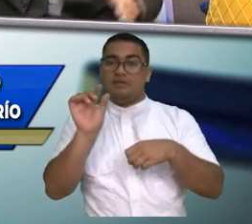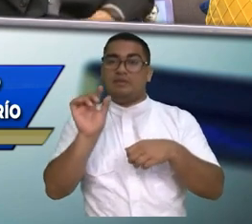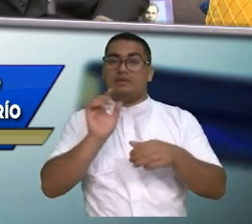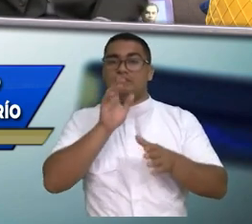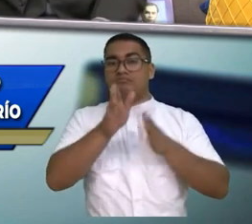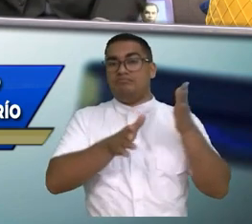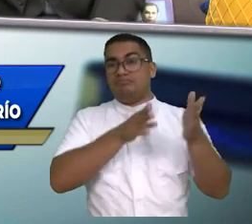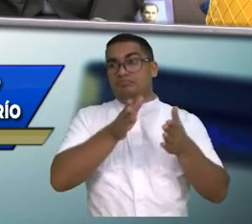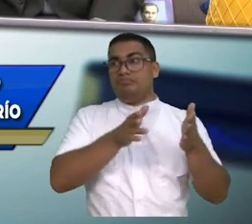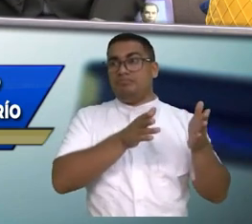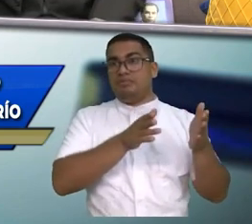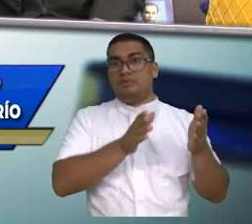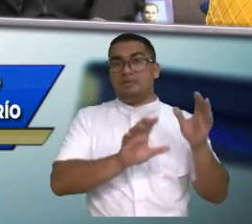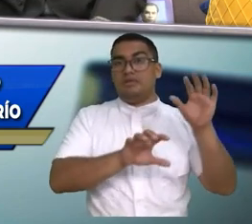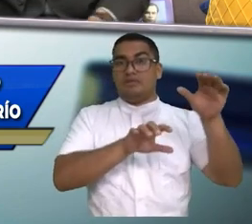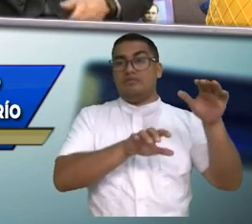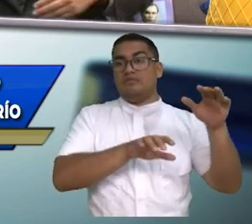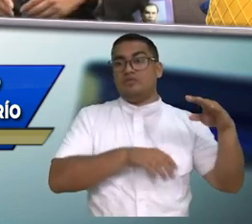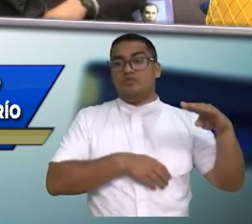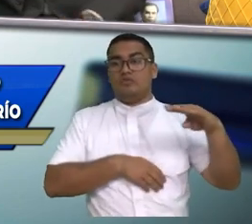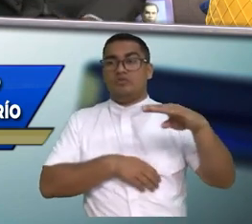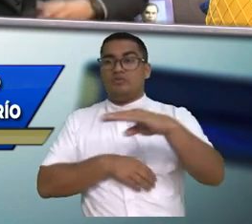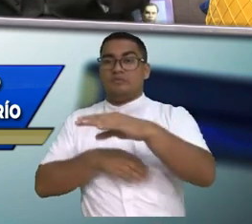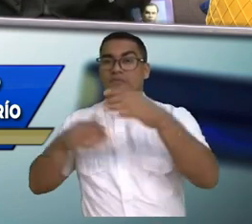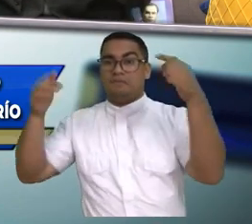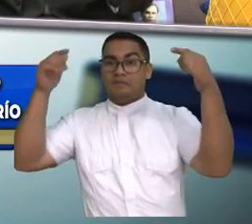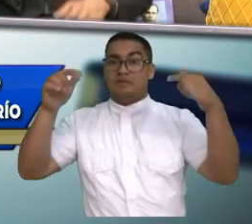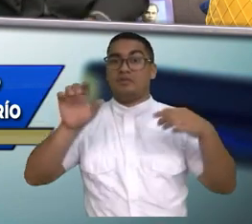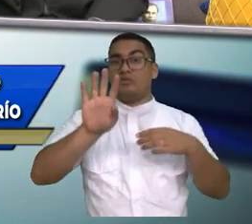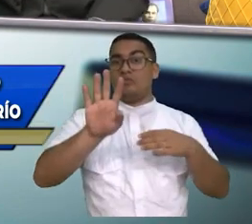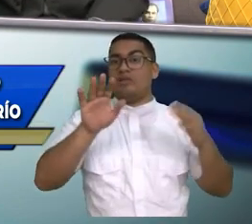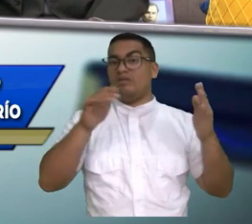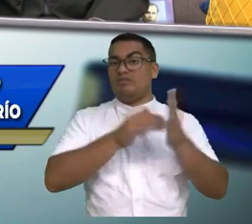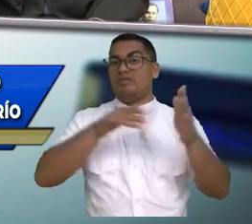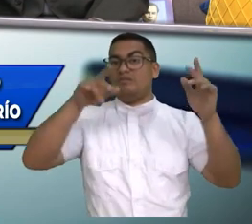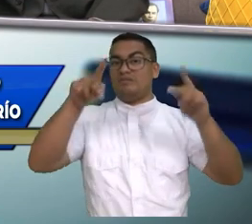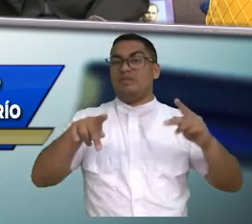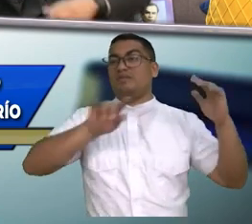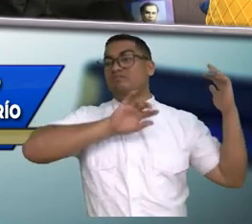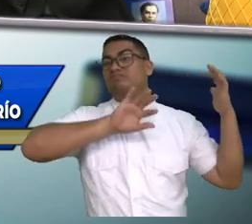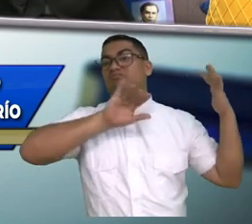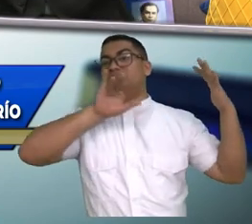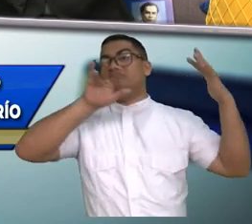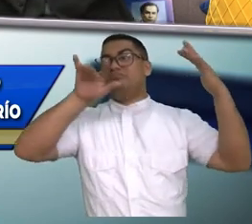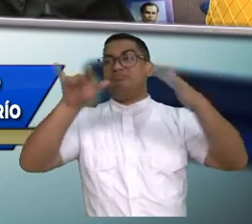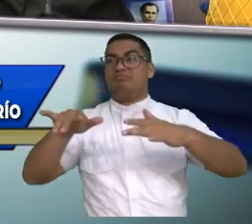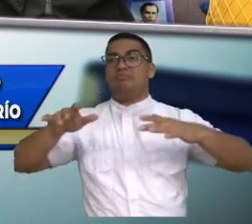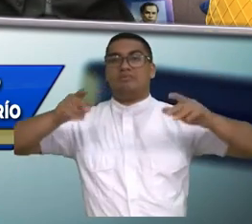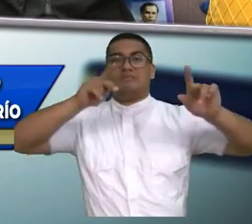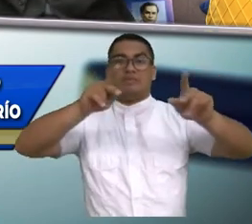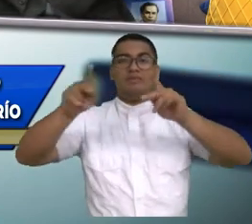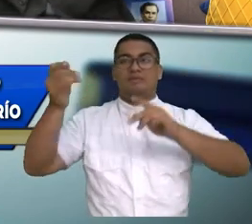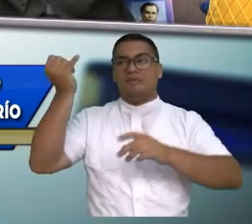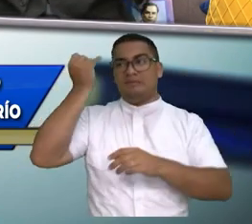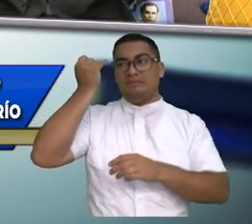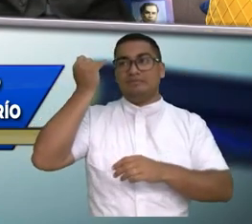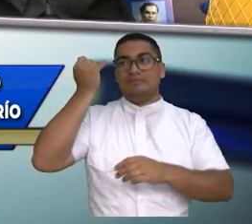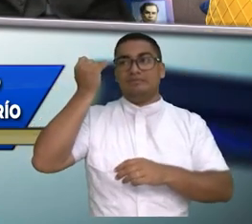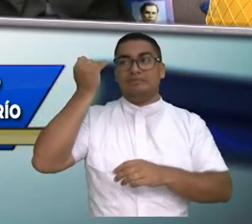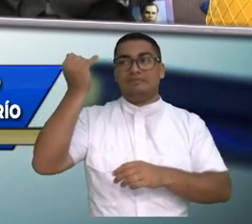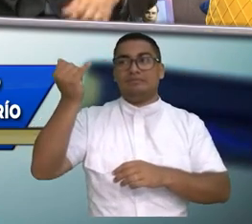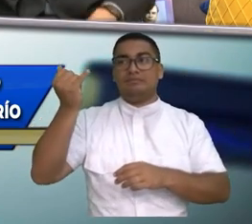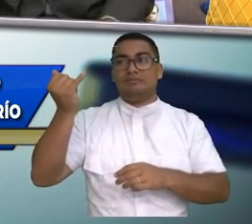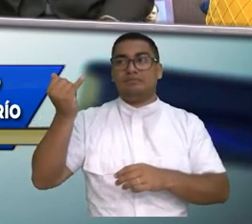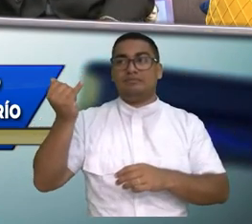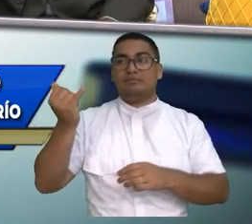hasta Masaya. En Masaya lo reciben 4.000 personas de la época, en toda la intelectualidad. Empiezan él